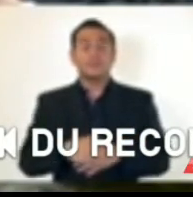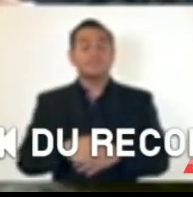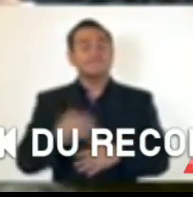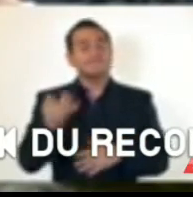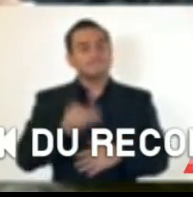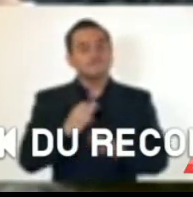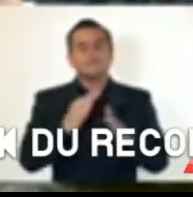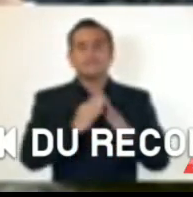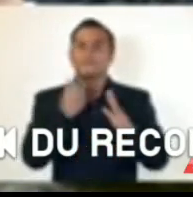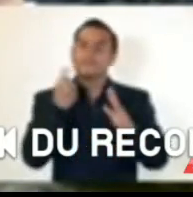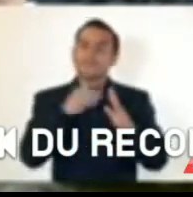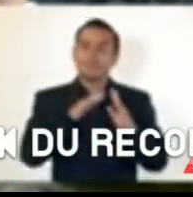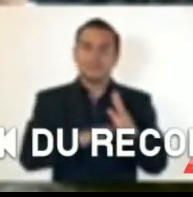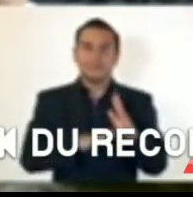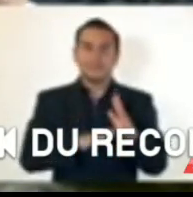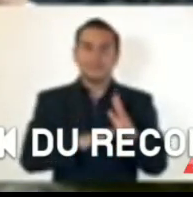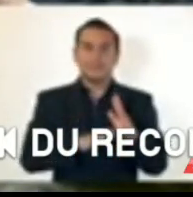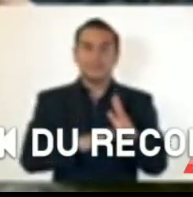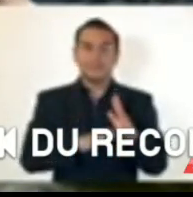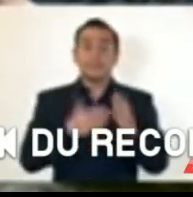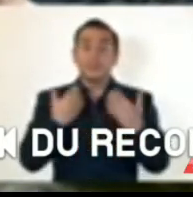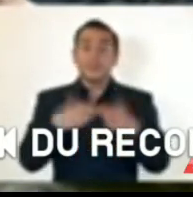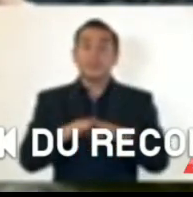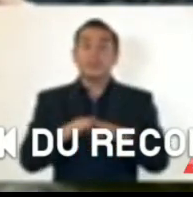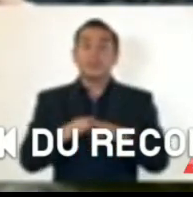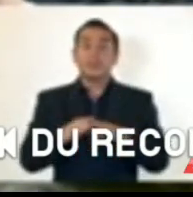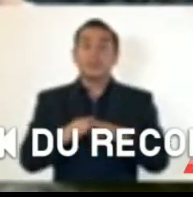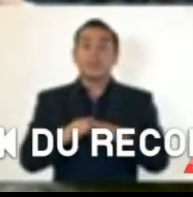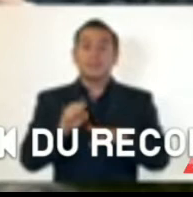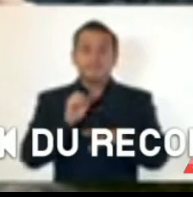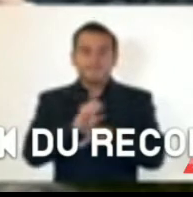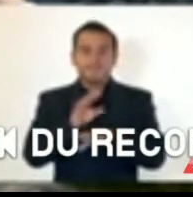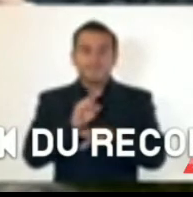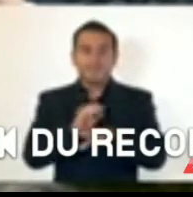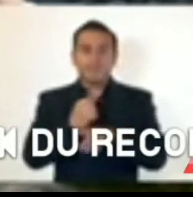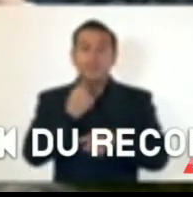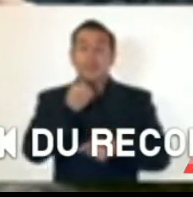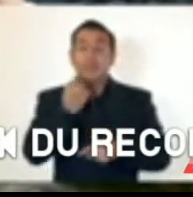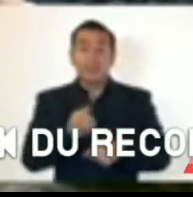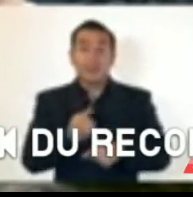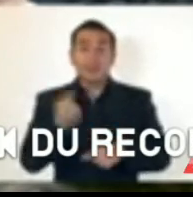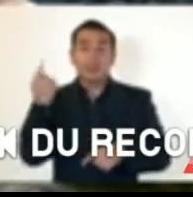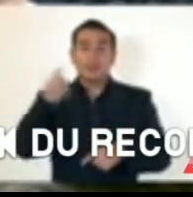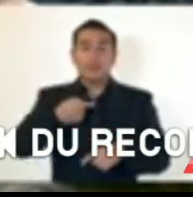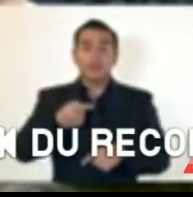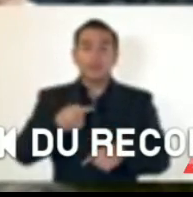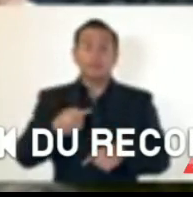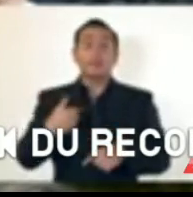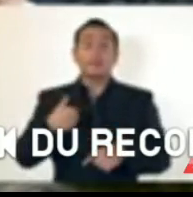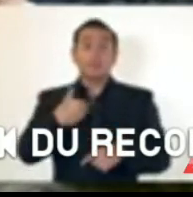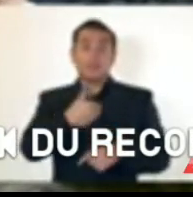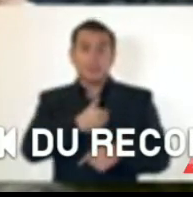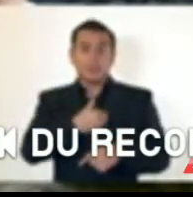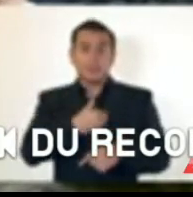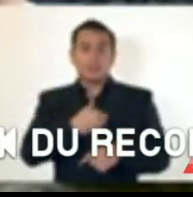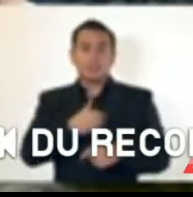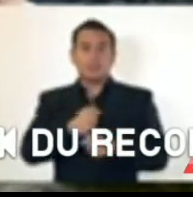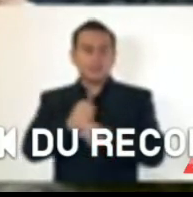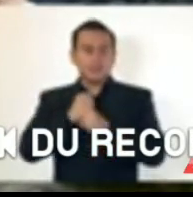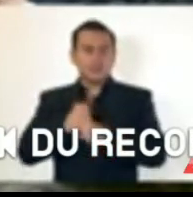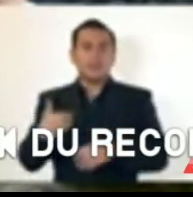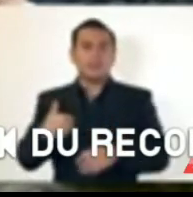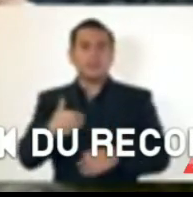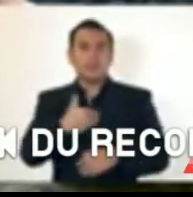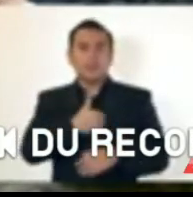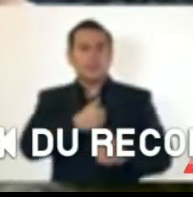Por favor, quédese en la casa. Le he dado la instrucción al ministro de la Defensa, al director de la policía, al ministro de Seguridad, le he dado la instrucción de que